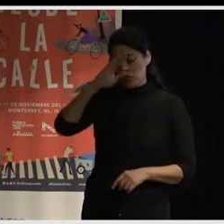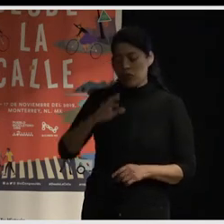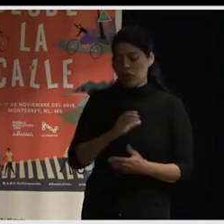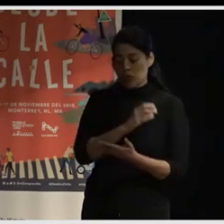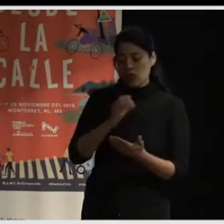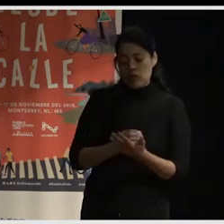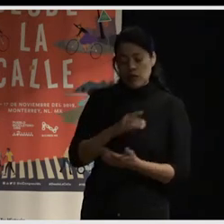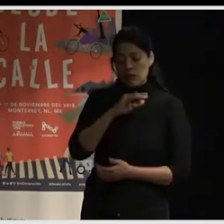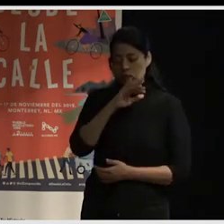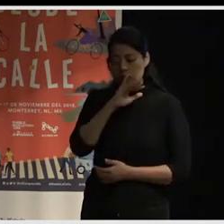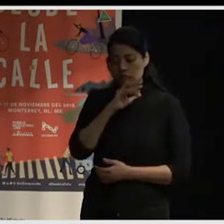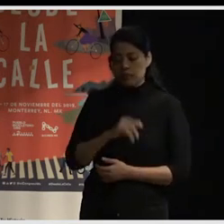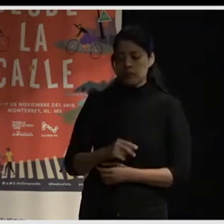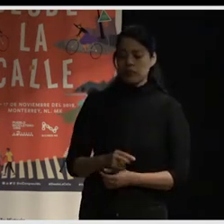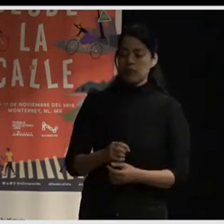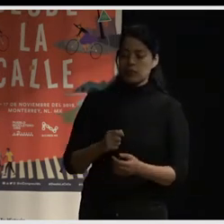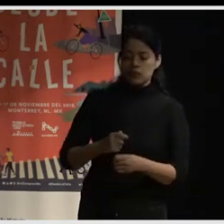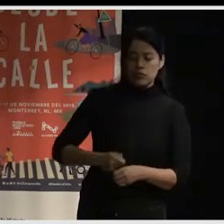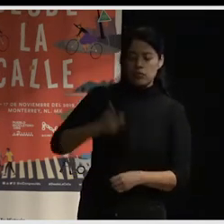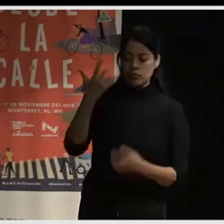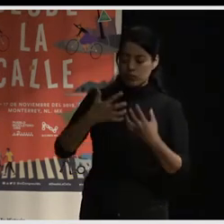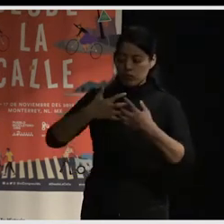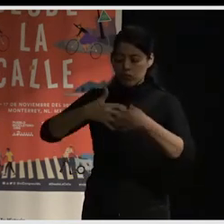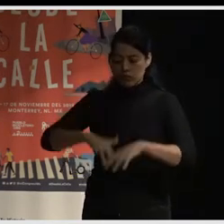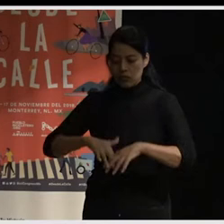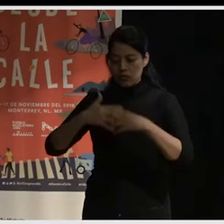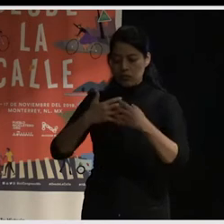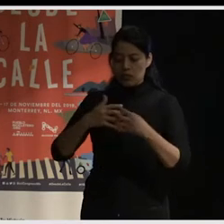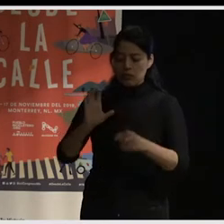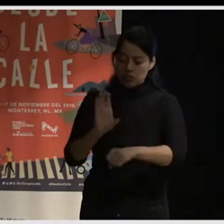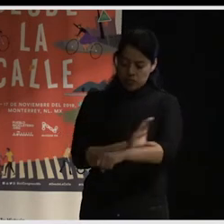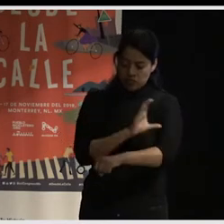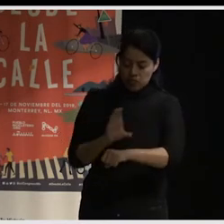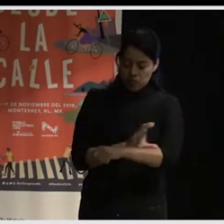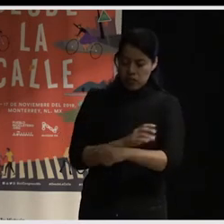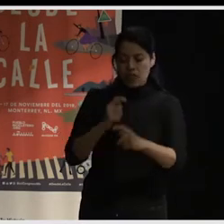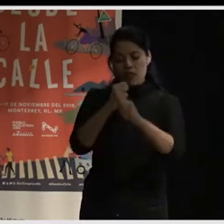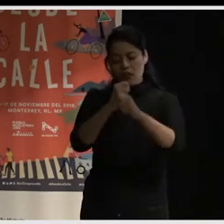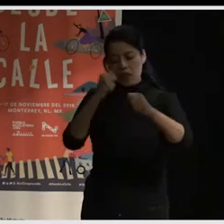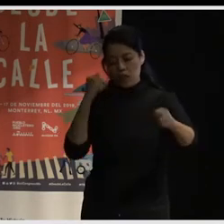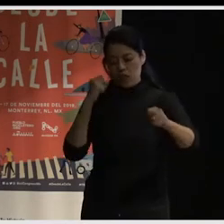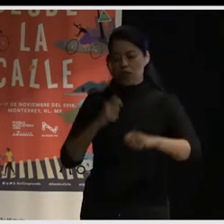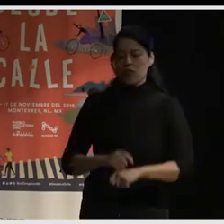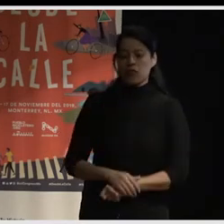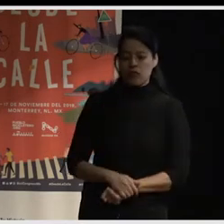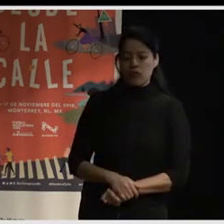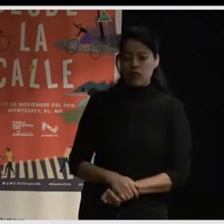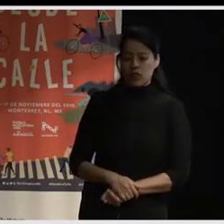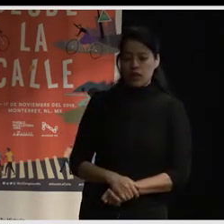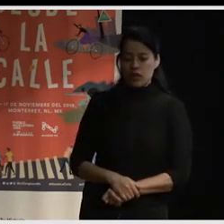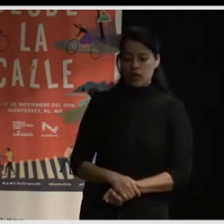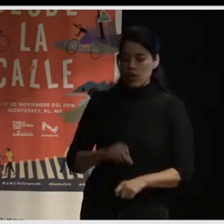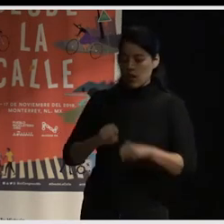las principales causas son las actividades industriales la generación de energía el transporte no me refiero al